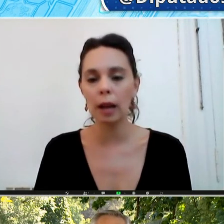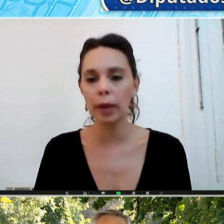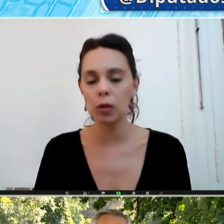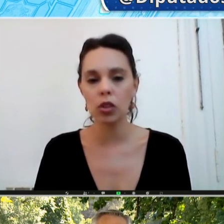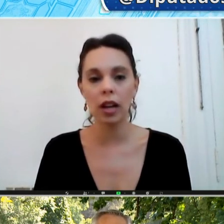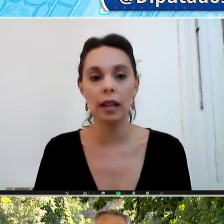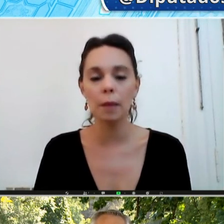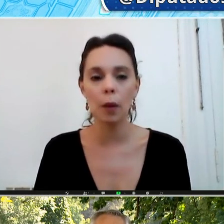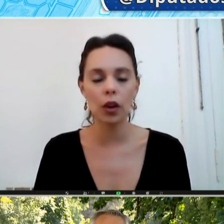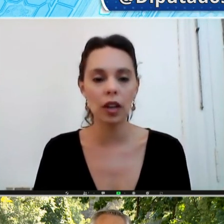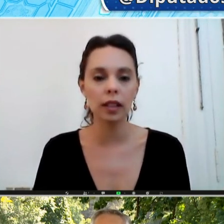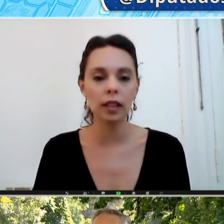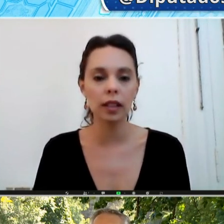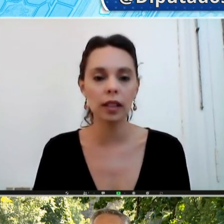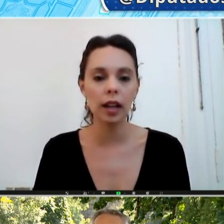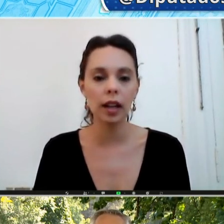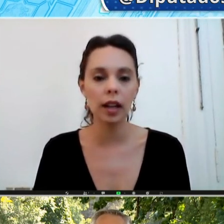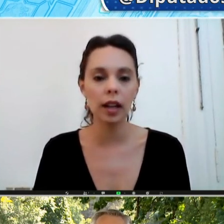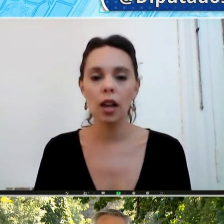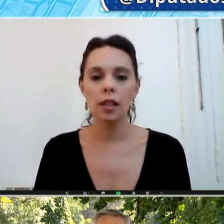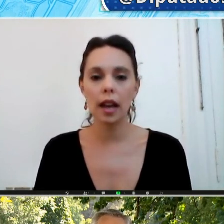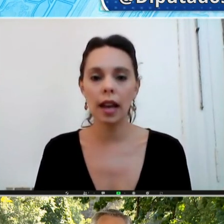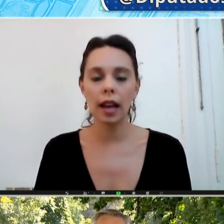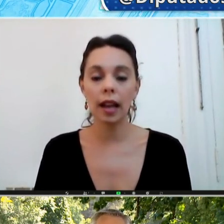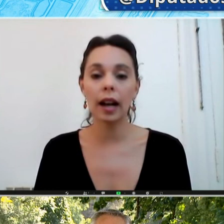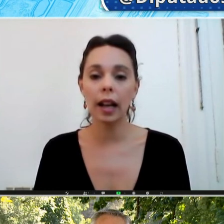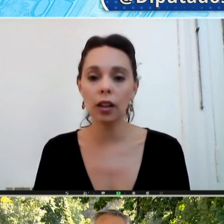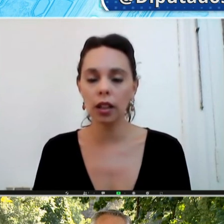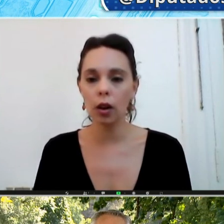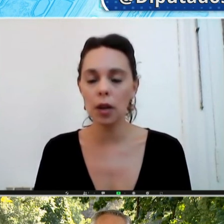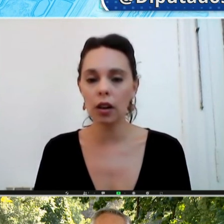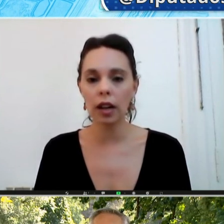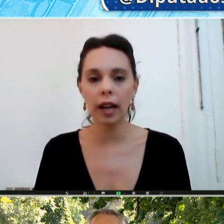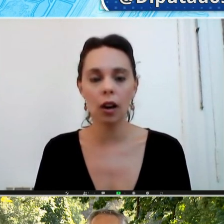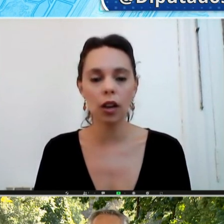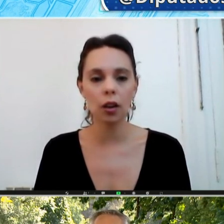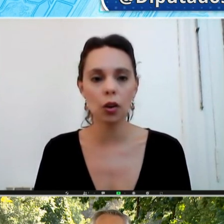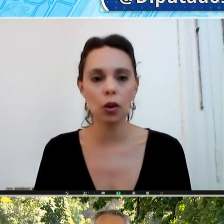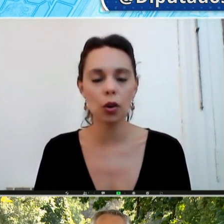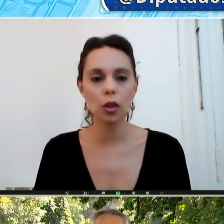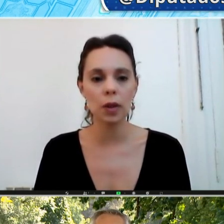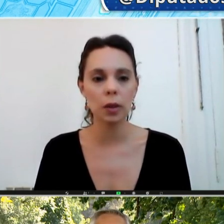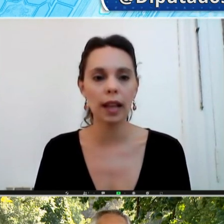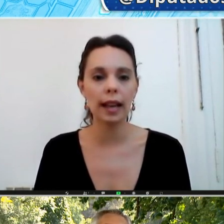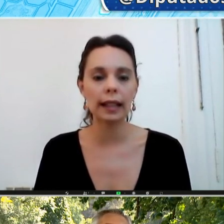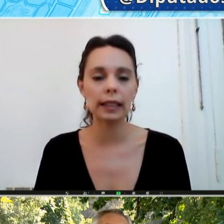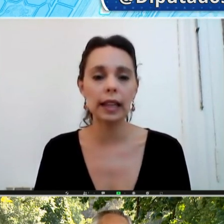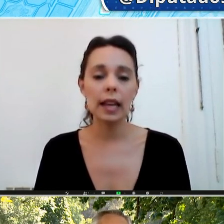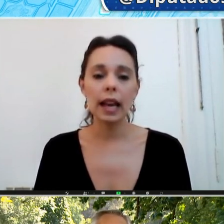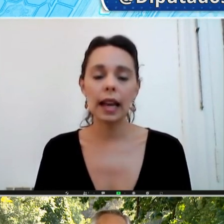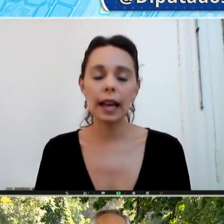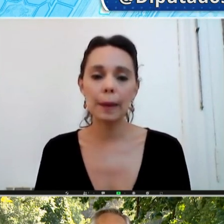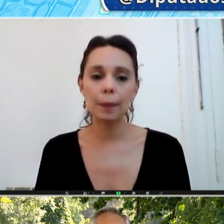reforma laboral, previsional y demás. Bueno, en este caso eso se encargaron desde el gobierno de aclararlo que no se iba a llevar